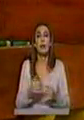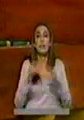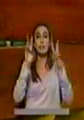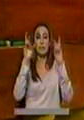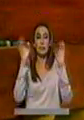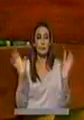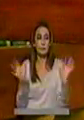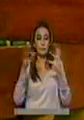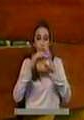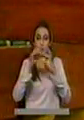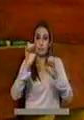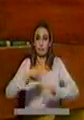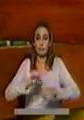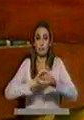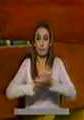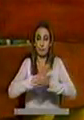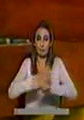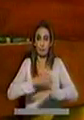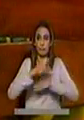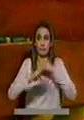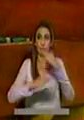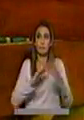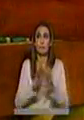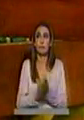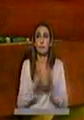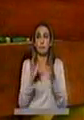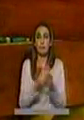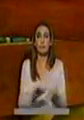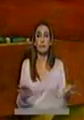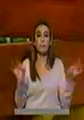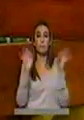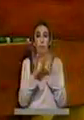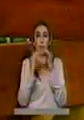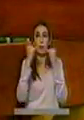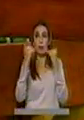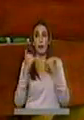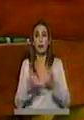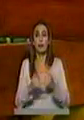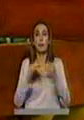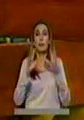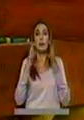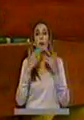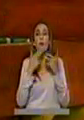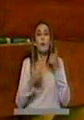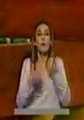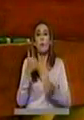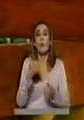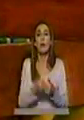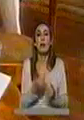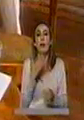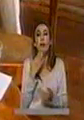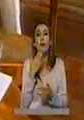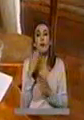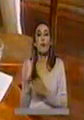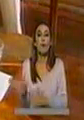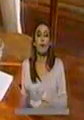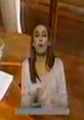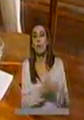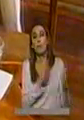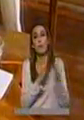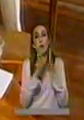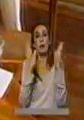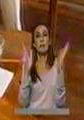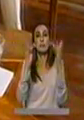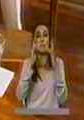conectividad internacional lo podamos tratar más adelante. Ya. Sería importante en este bloque del programa mencionar qué está previsto sobre la